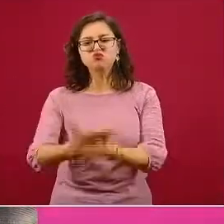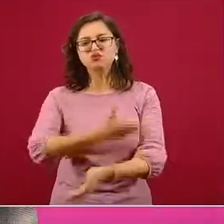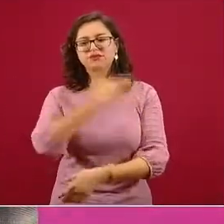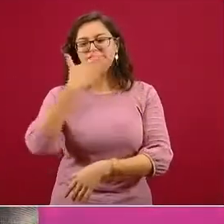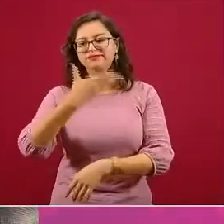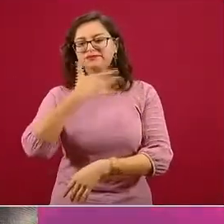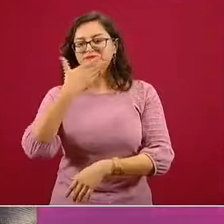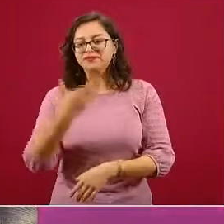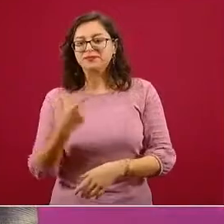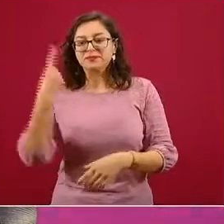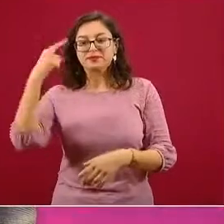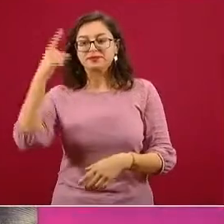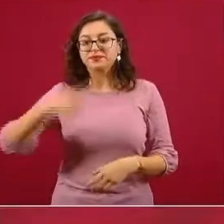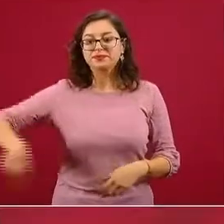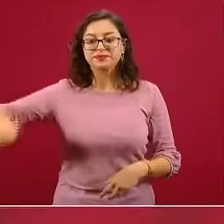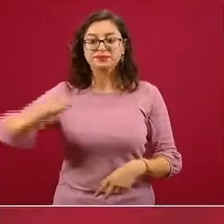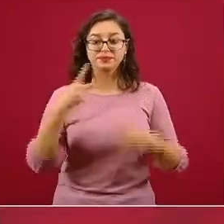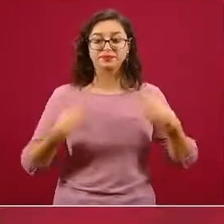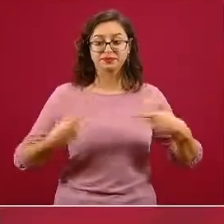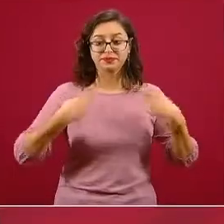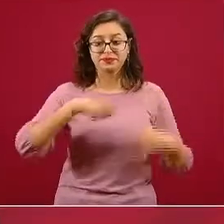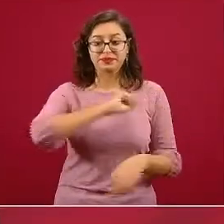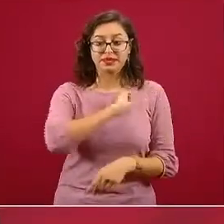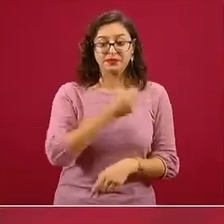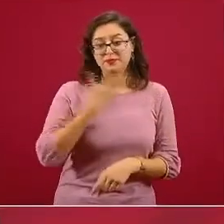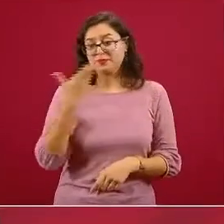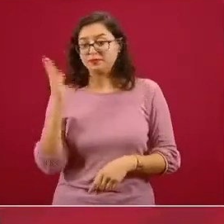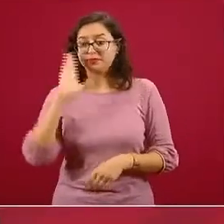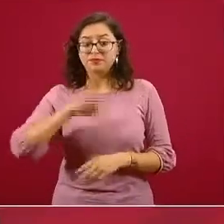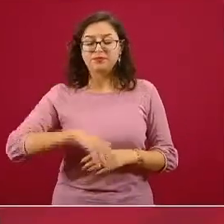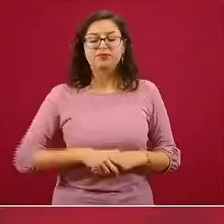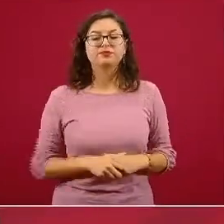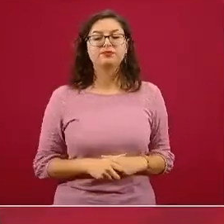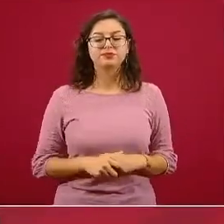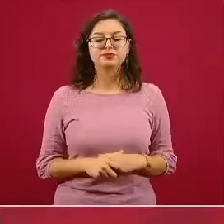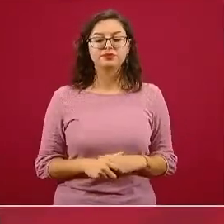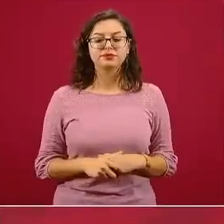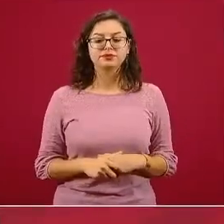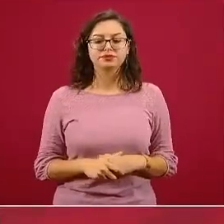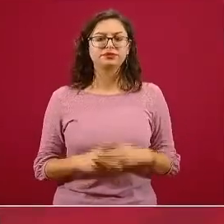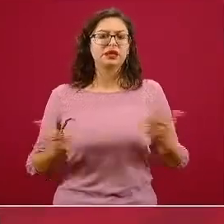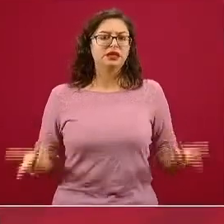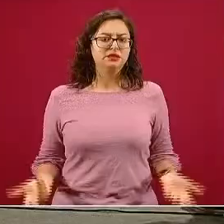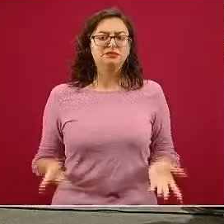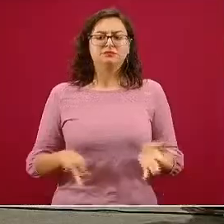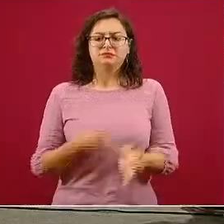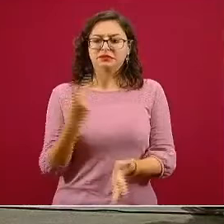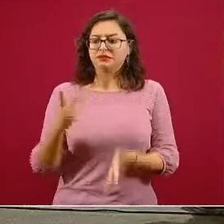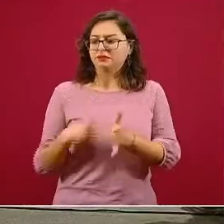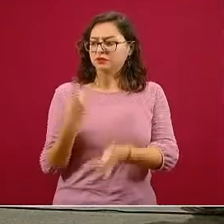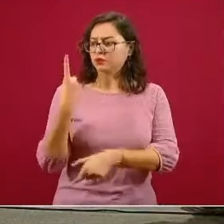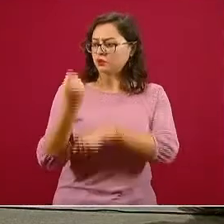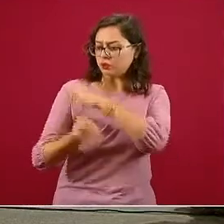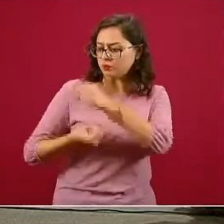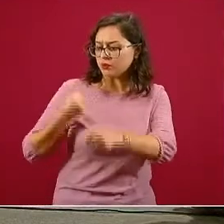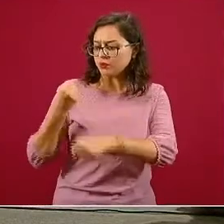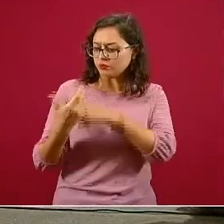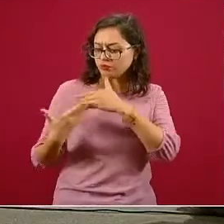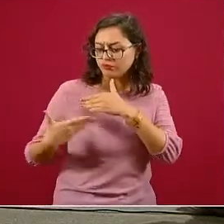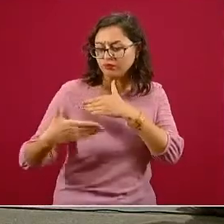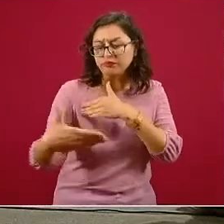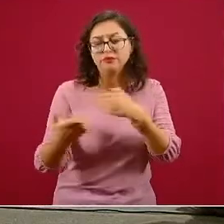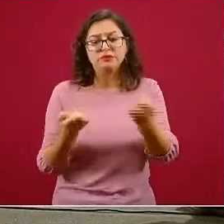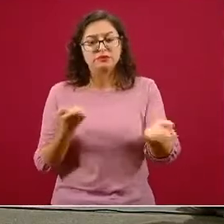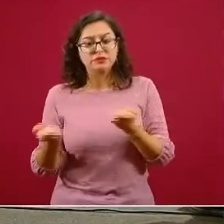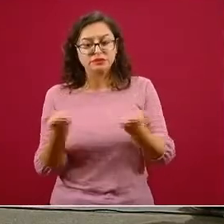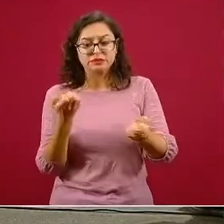transversal del estado de salud que guarda el país. Al hacerlas continuas, anuales, se va a tener una